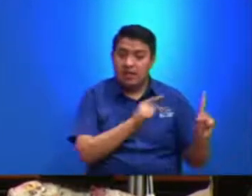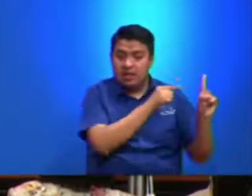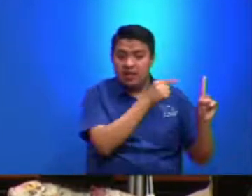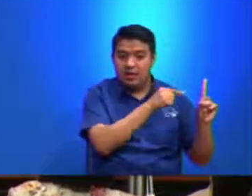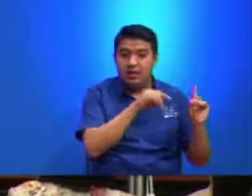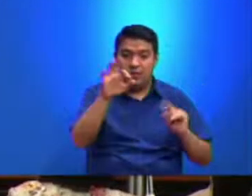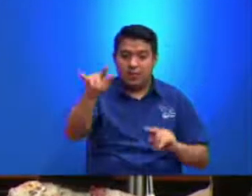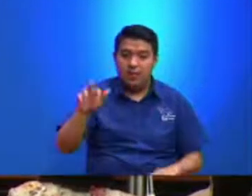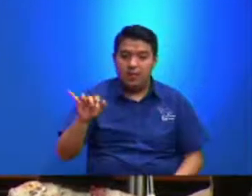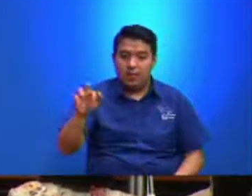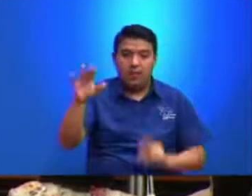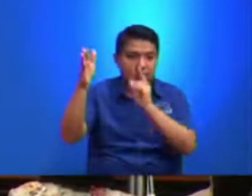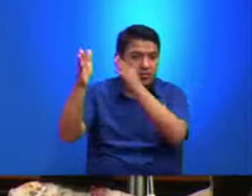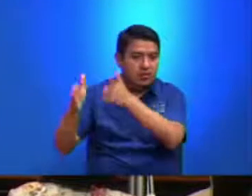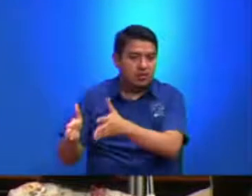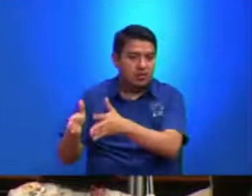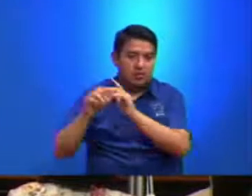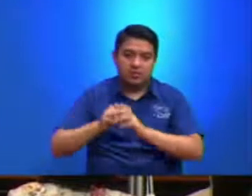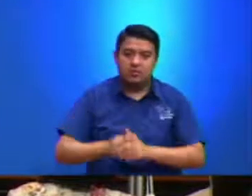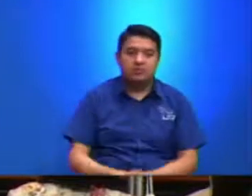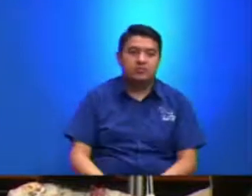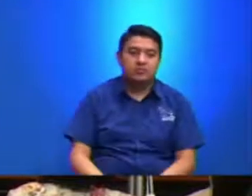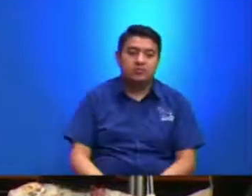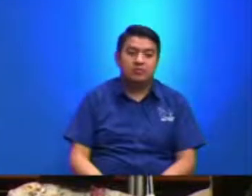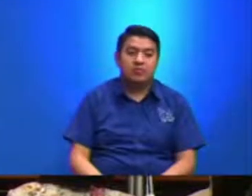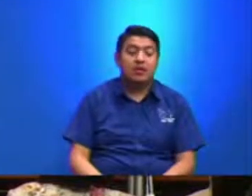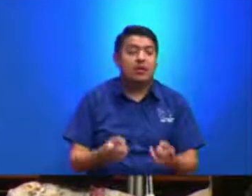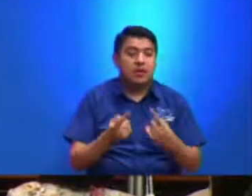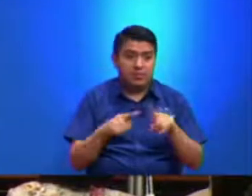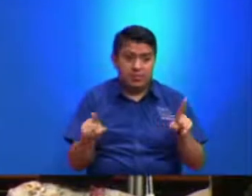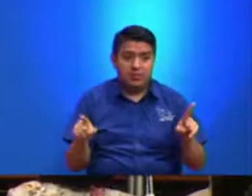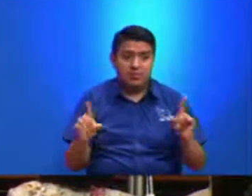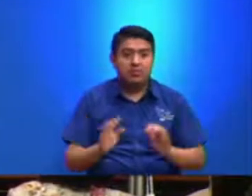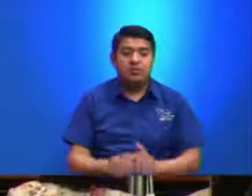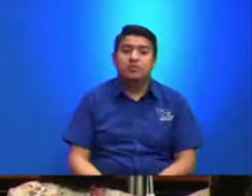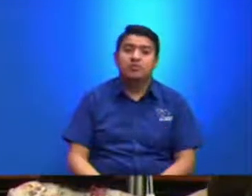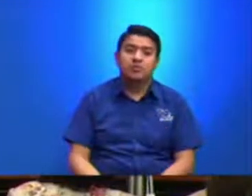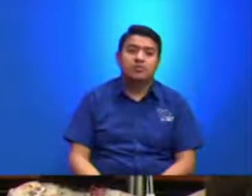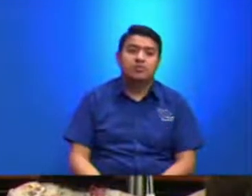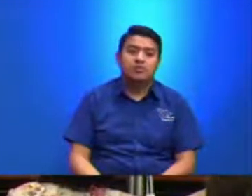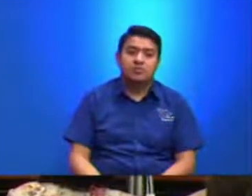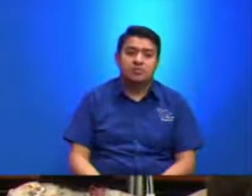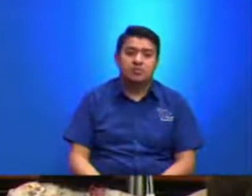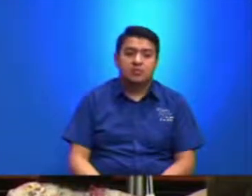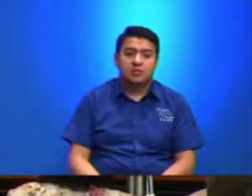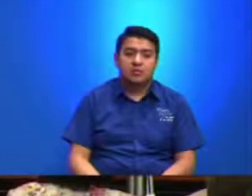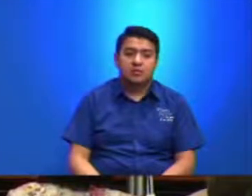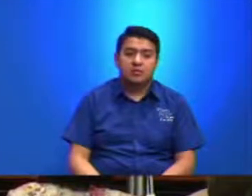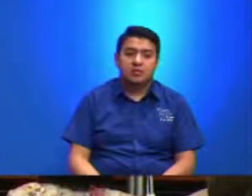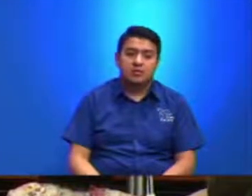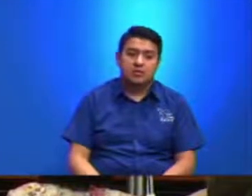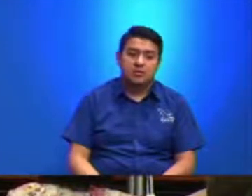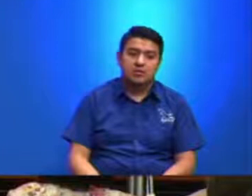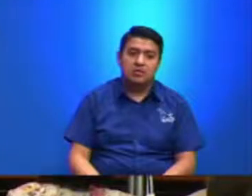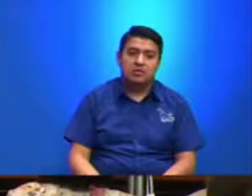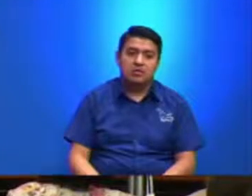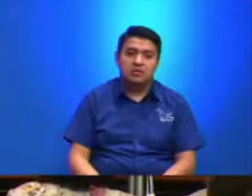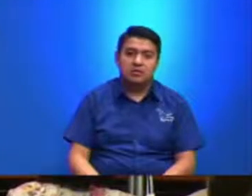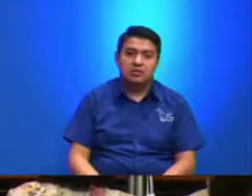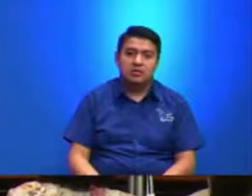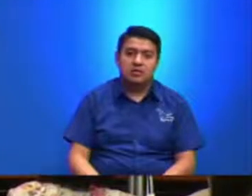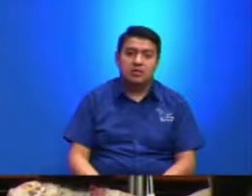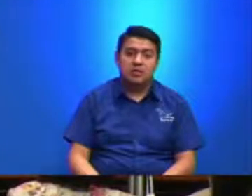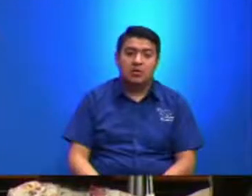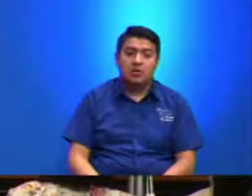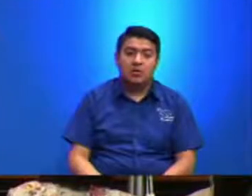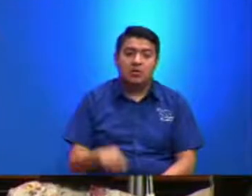Y entonces la enfermera le empezó a testificar y a testificar, y él la rechazaba y la